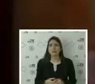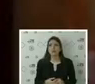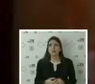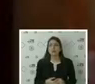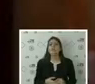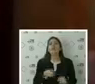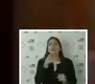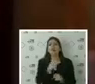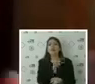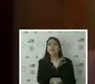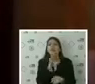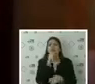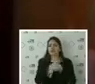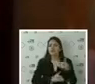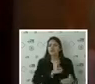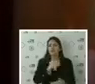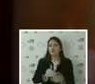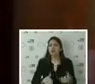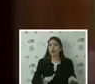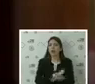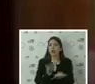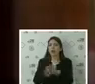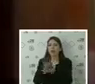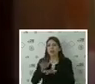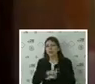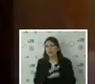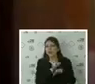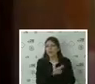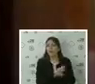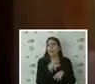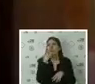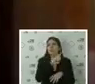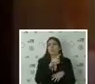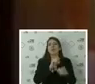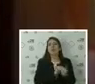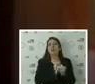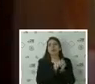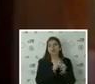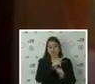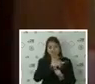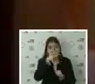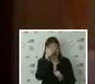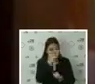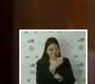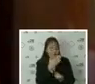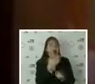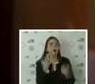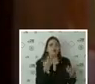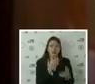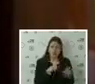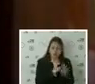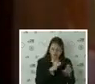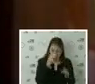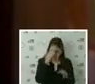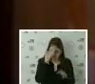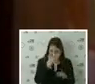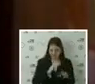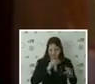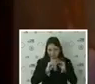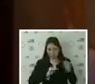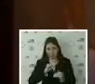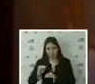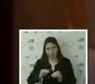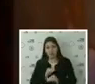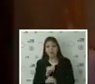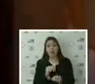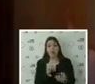encamine justo a este avance, en esta transición de reproductores del saber a facilitadores de la construcción del conocimiento. Esto que los chicos